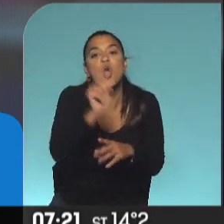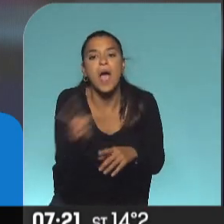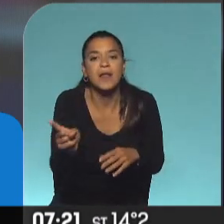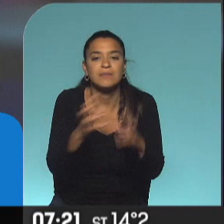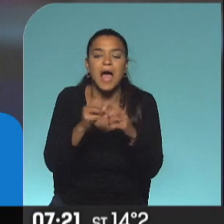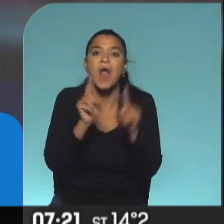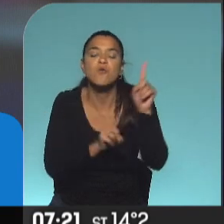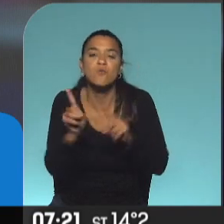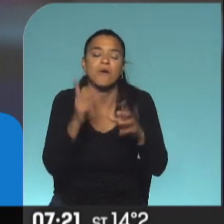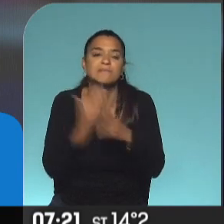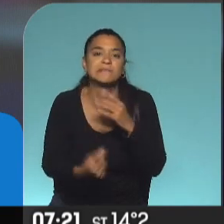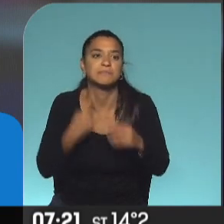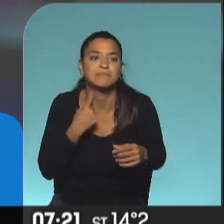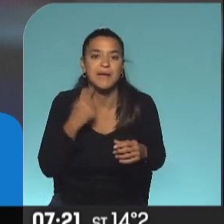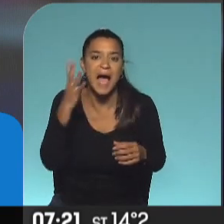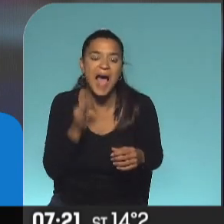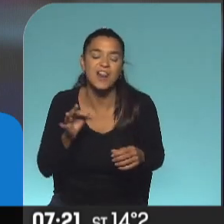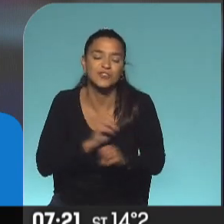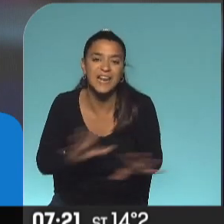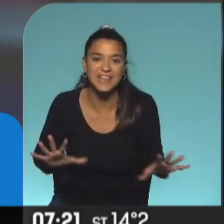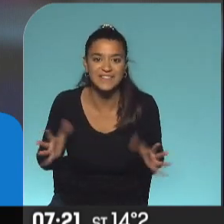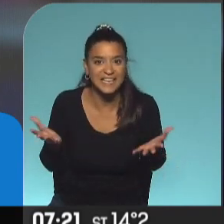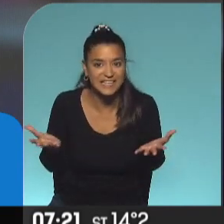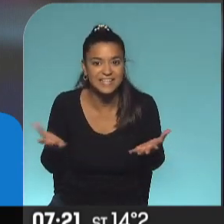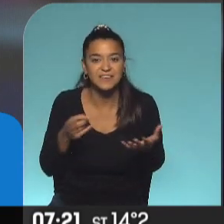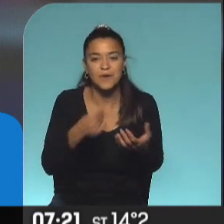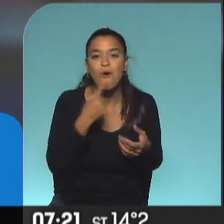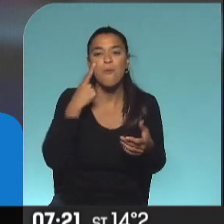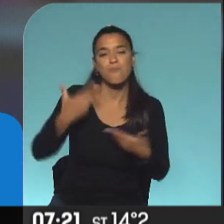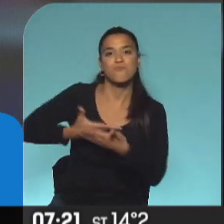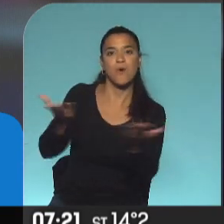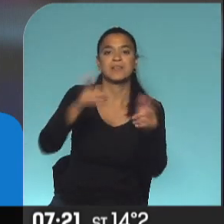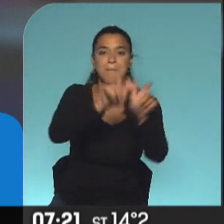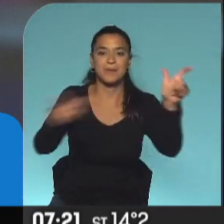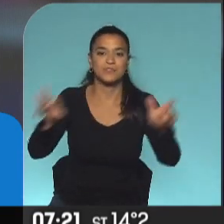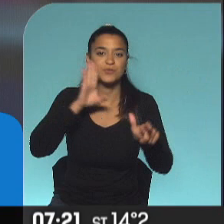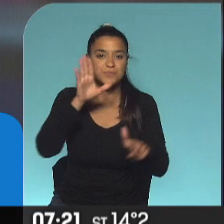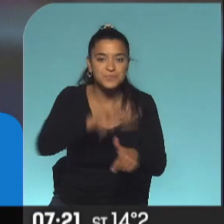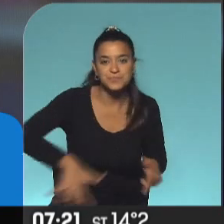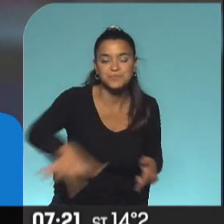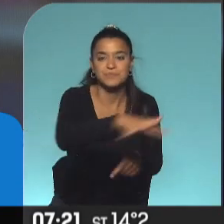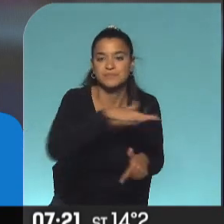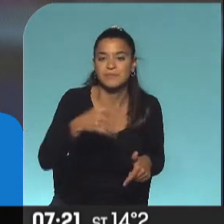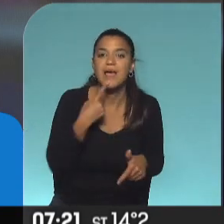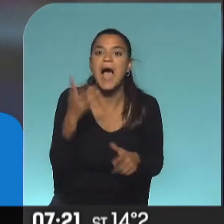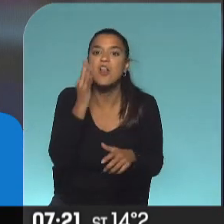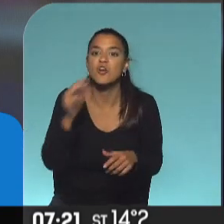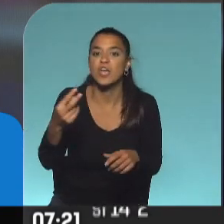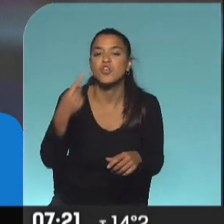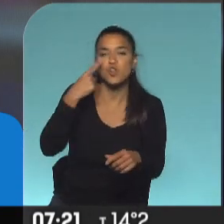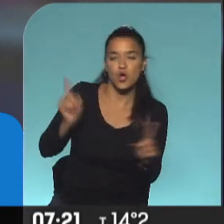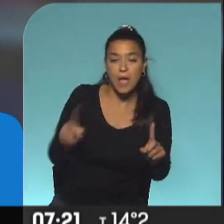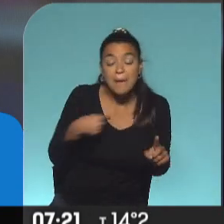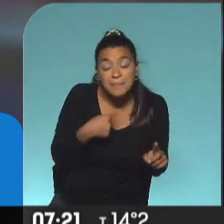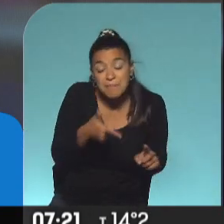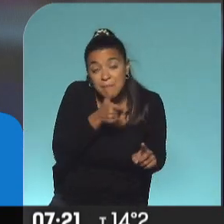haya tropezado, que haya cometido un error garrafal, que le haya mostrado a los ciudadanos norteamericanos una cara que no conocían? A mí me da la impresión